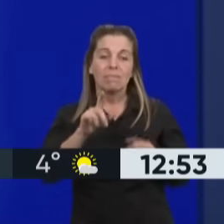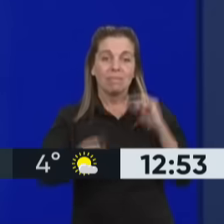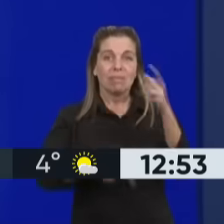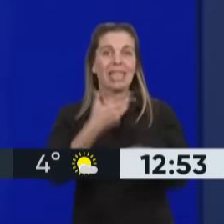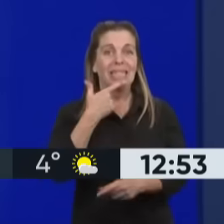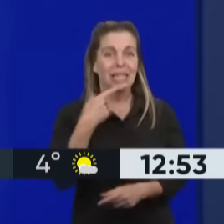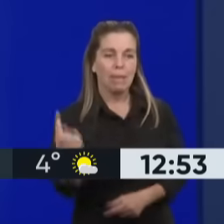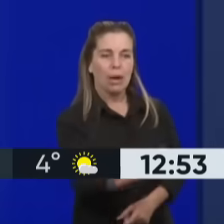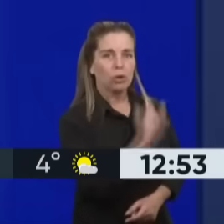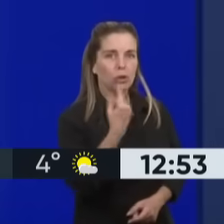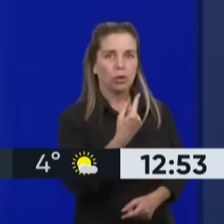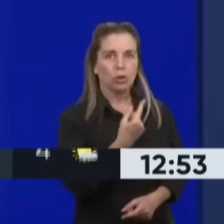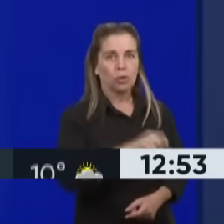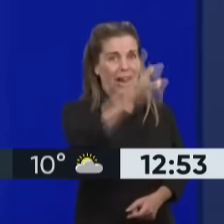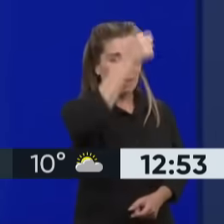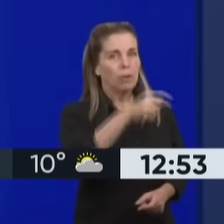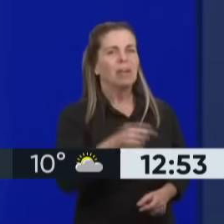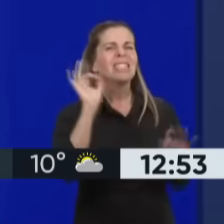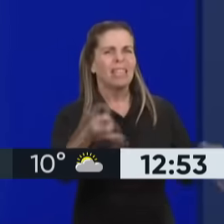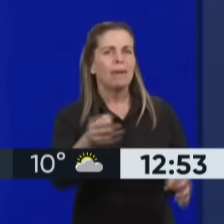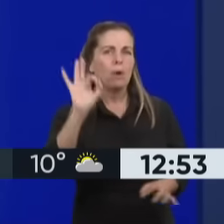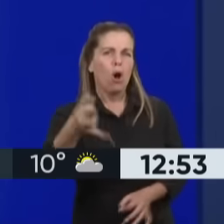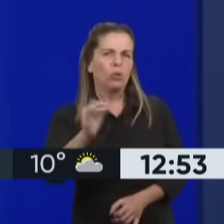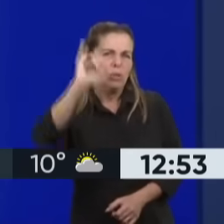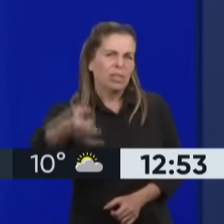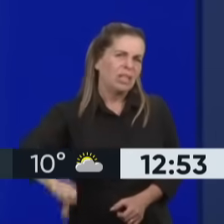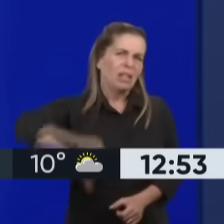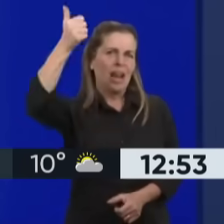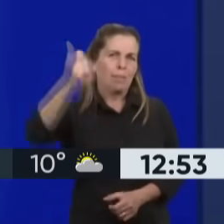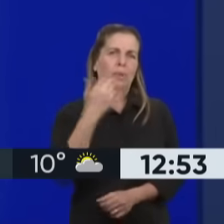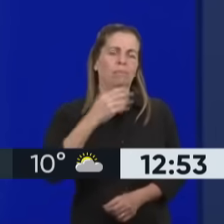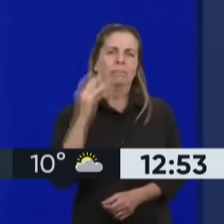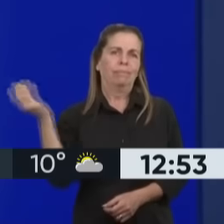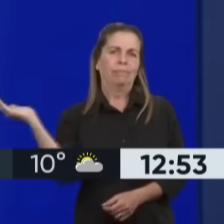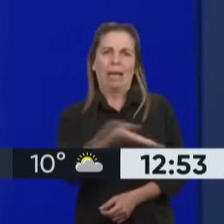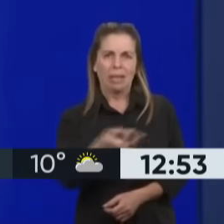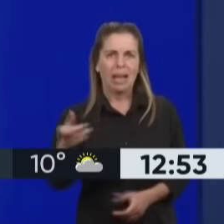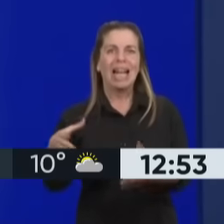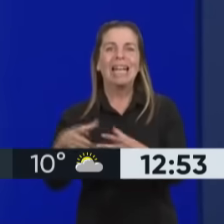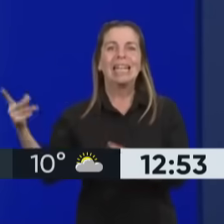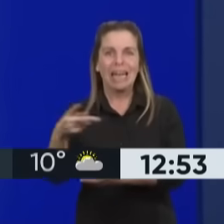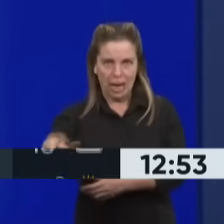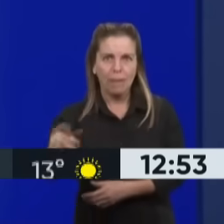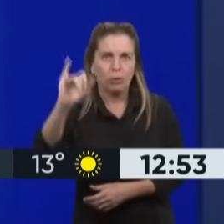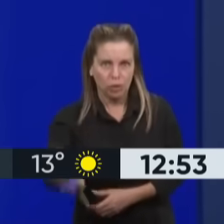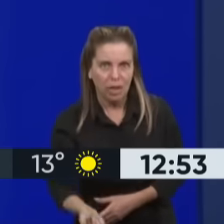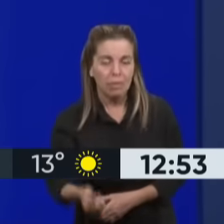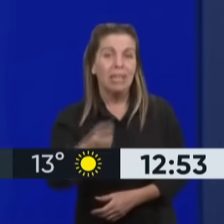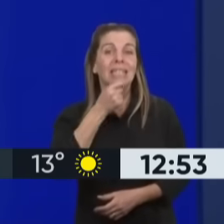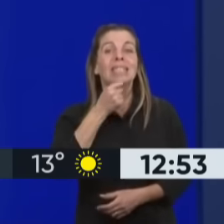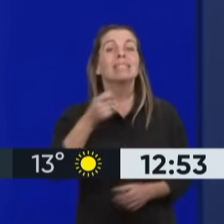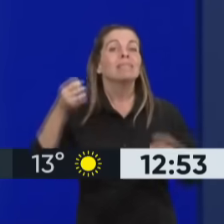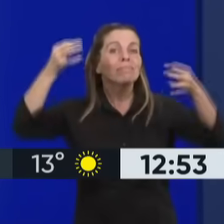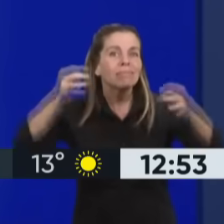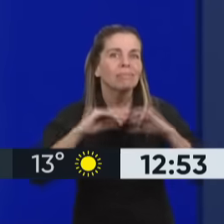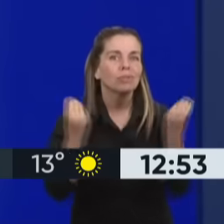septiembre, porque en octubre les vamos a ganar, pero si le ganamos en septiembre estaríamos poniendo el último clavo al cajón del kirchnerismo y